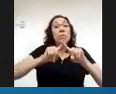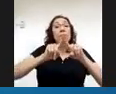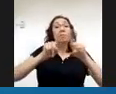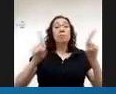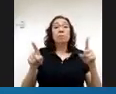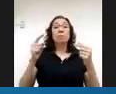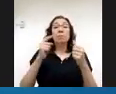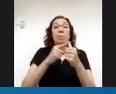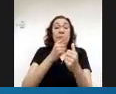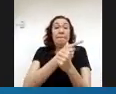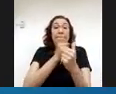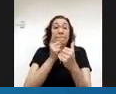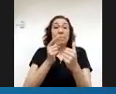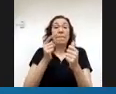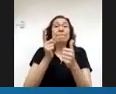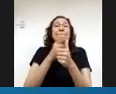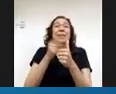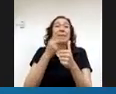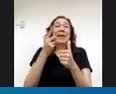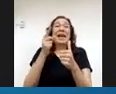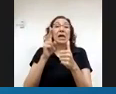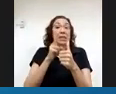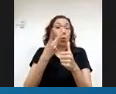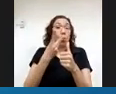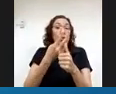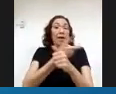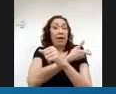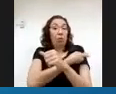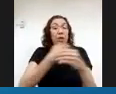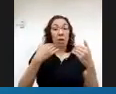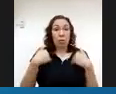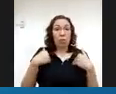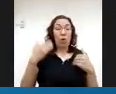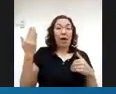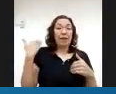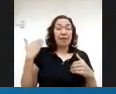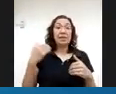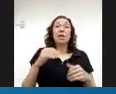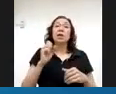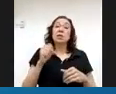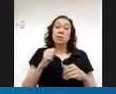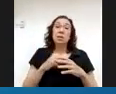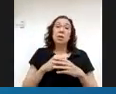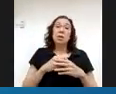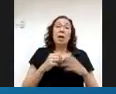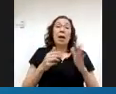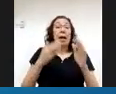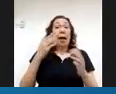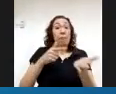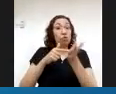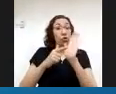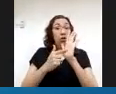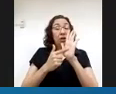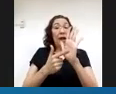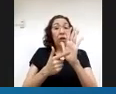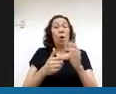las primeras 2 dosis que se han colocado. Y de hecho, se ha demostrado que hay una